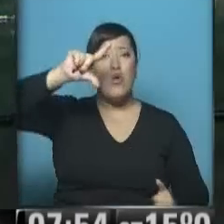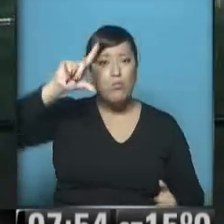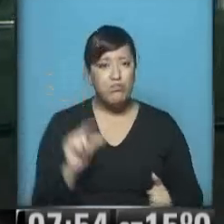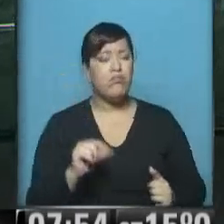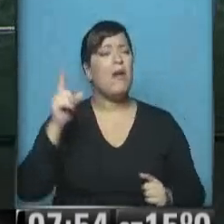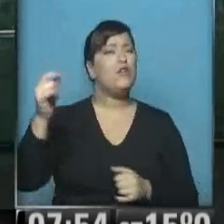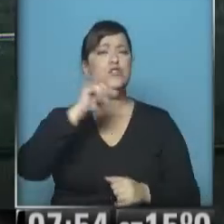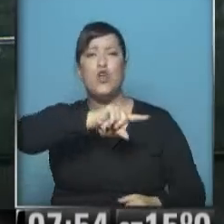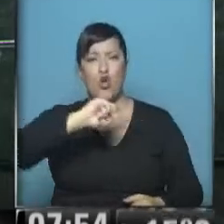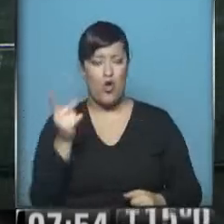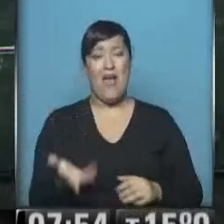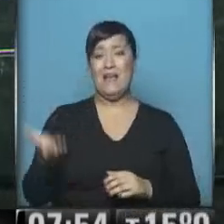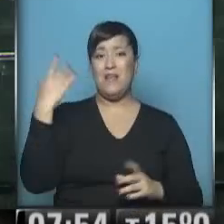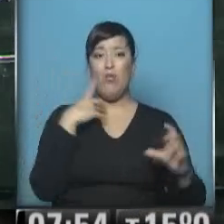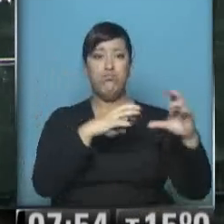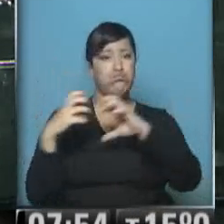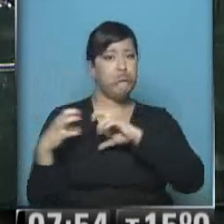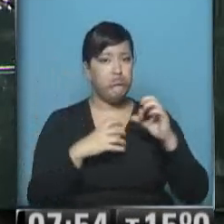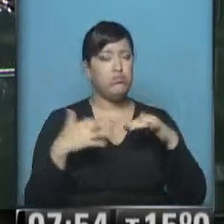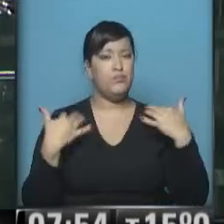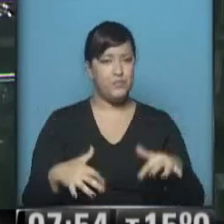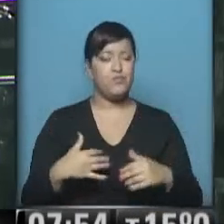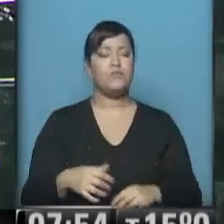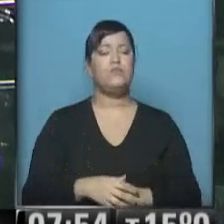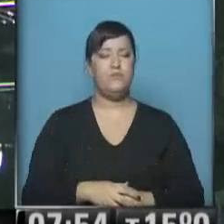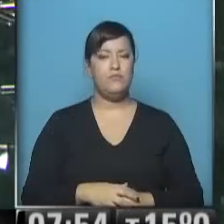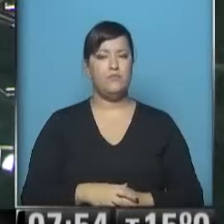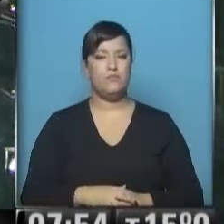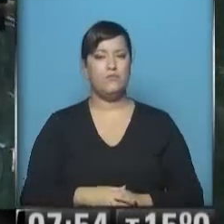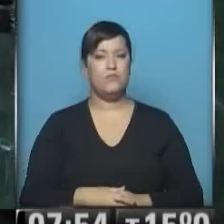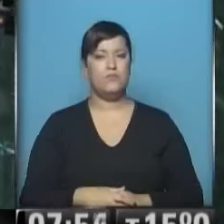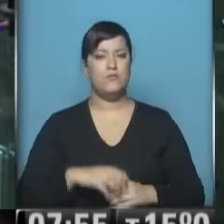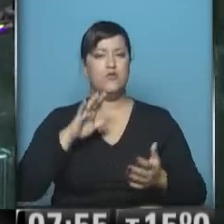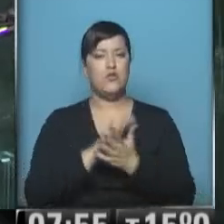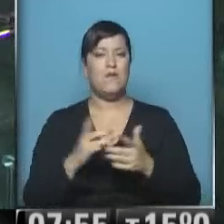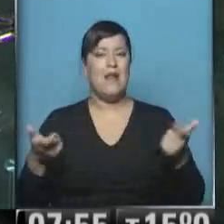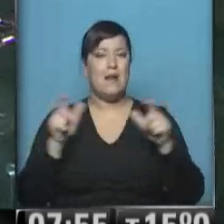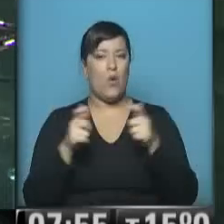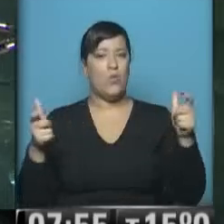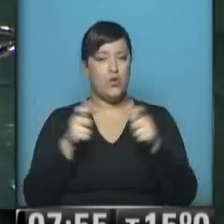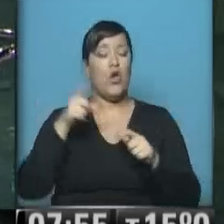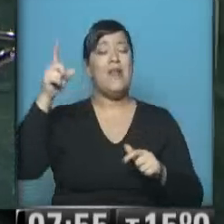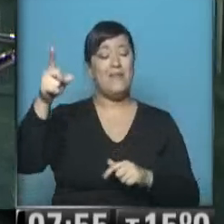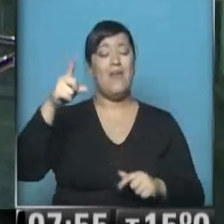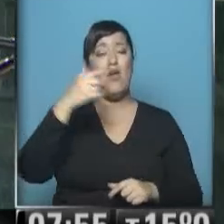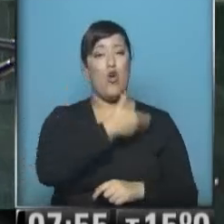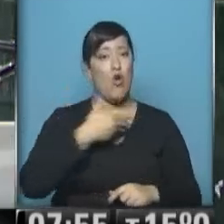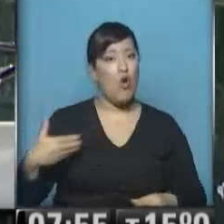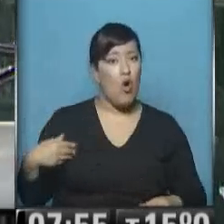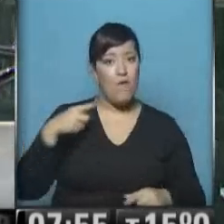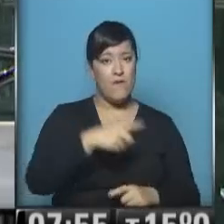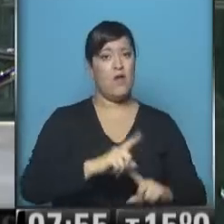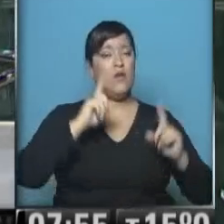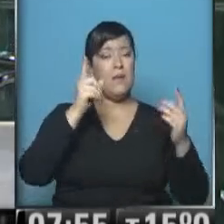de la tor se está discutiendo ayer se discutió d buena parte del día este tema en reuniones sucesivas que tuvo el gobierno a través de los